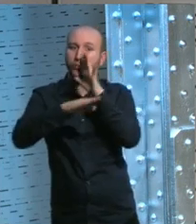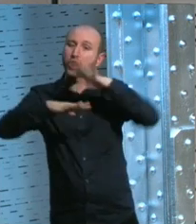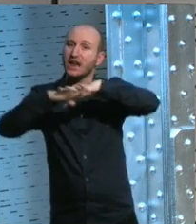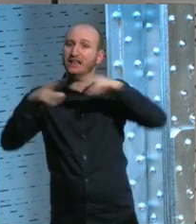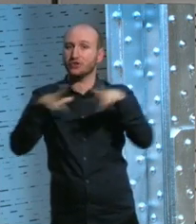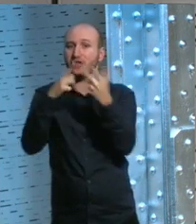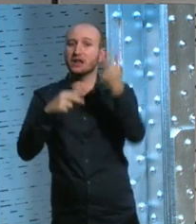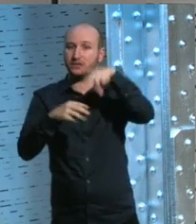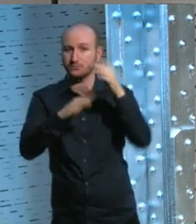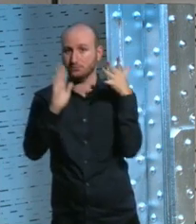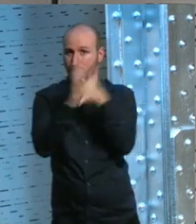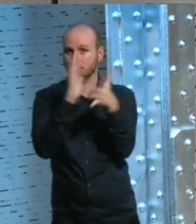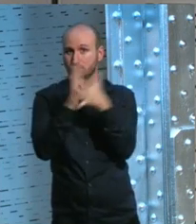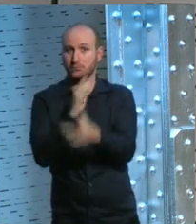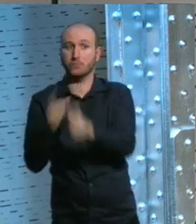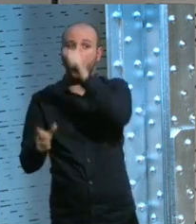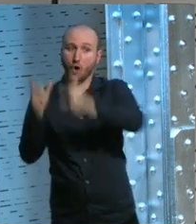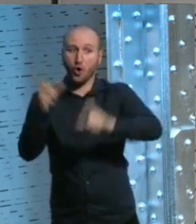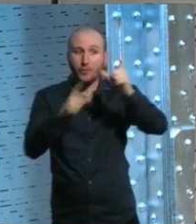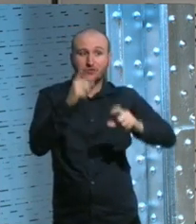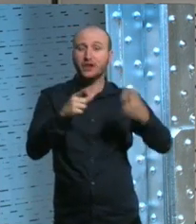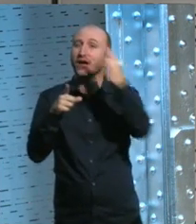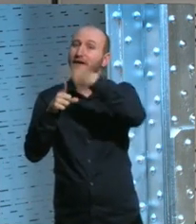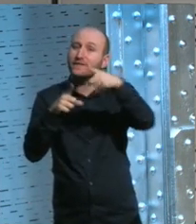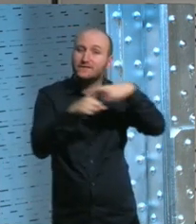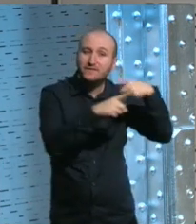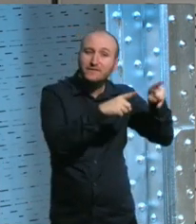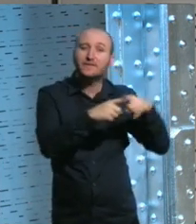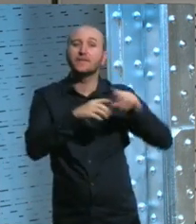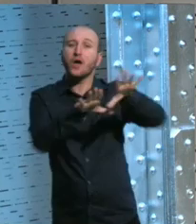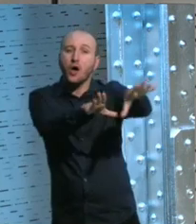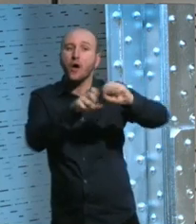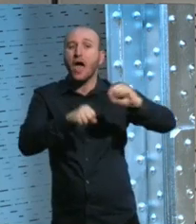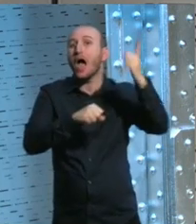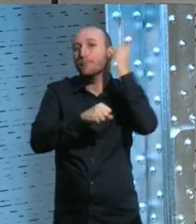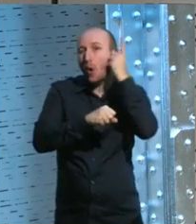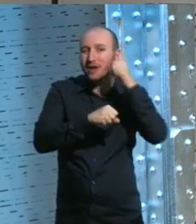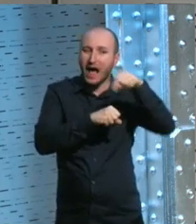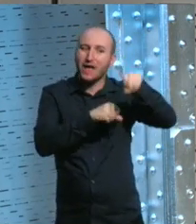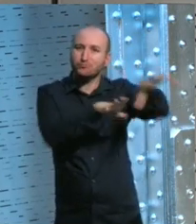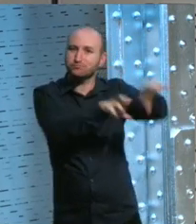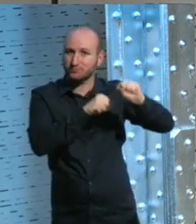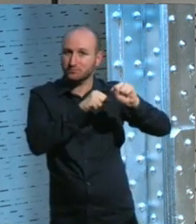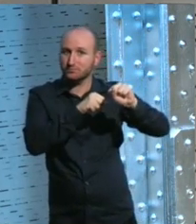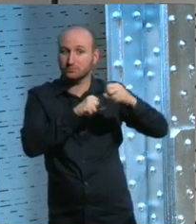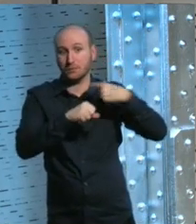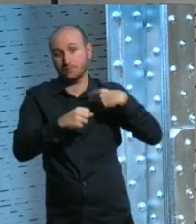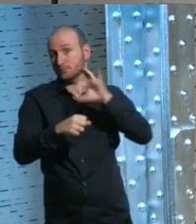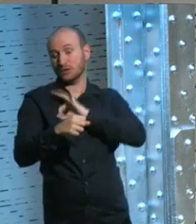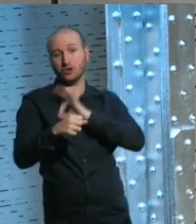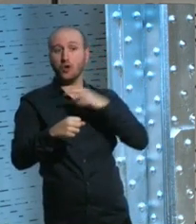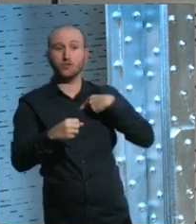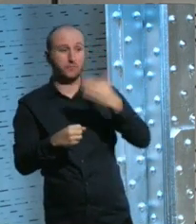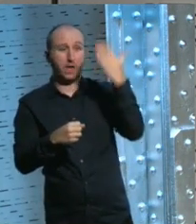sociales, la gente concibe sus productos a partir del móvil. Y, señores, yo lo digo desde hace años y no